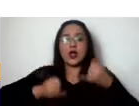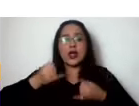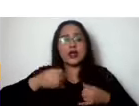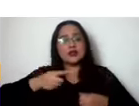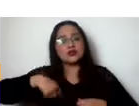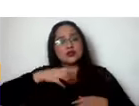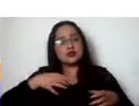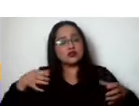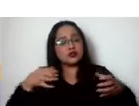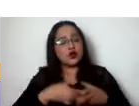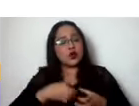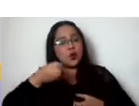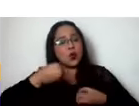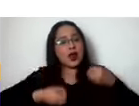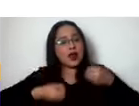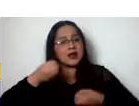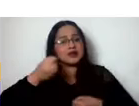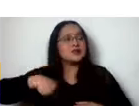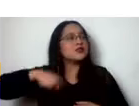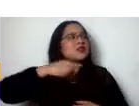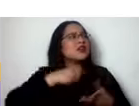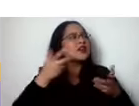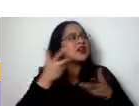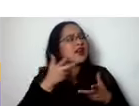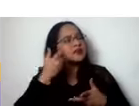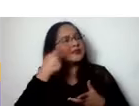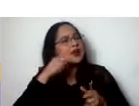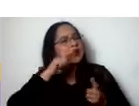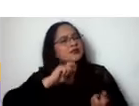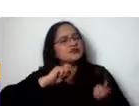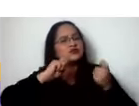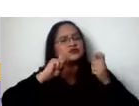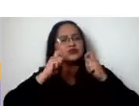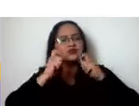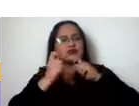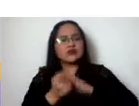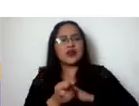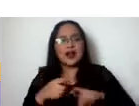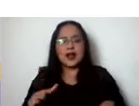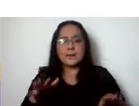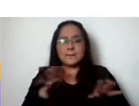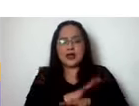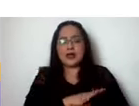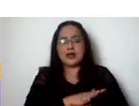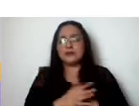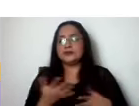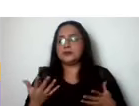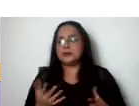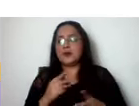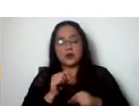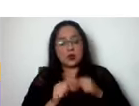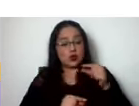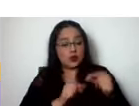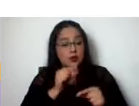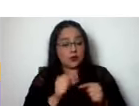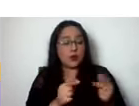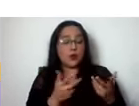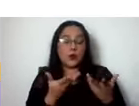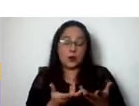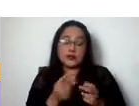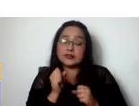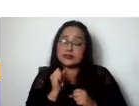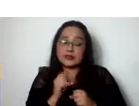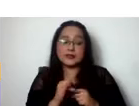jurídicos, a cambiar toda esta estructura poco a poco? Y en principio, digo no poco a poco, ojalá fuera rápido,